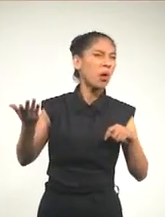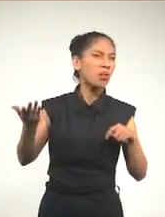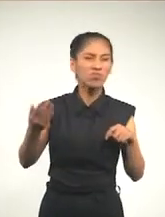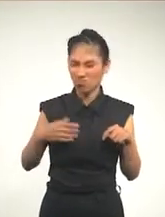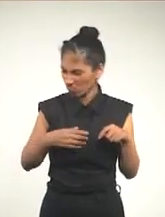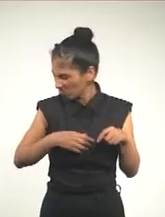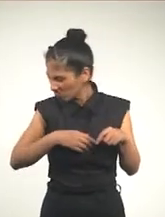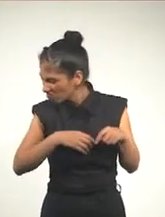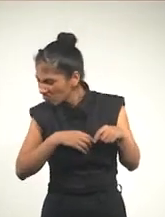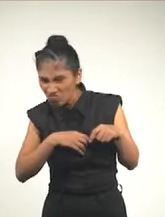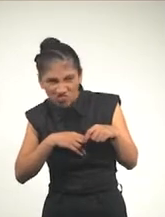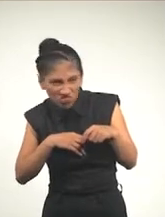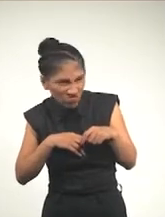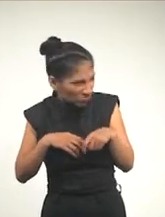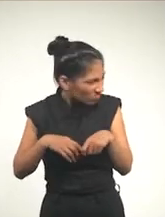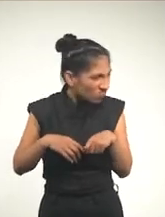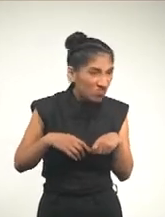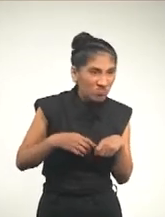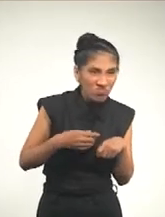¿Qué olor?